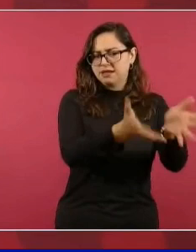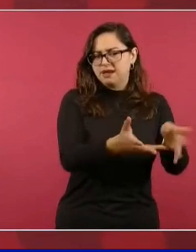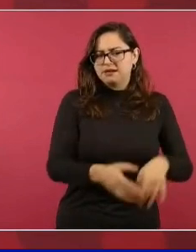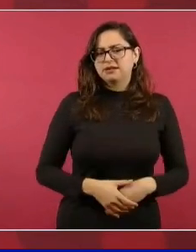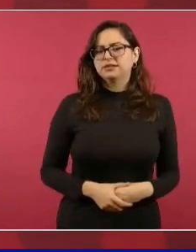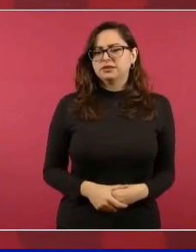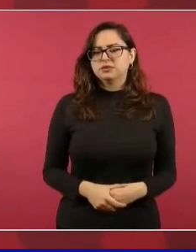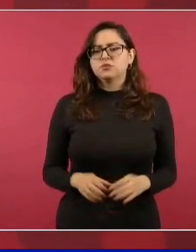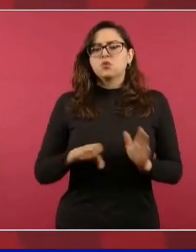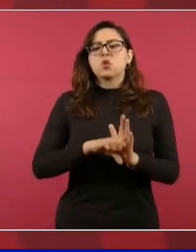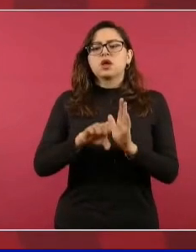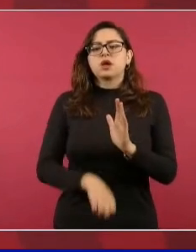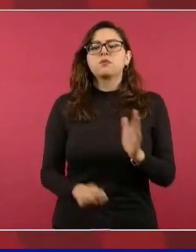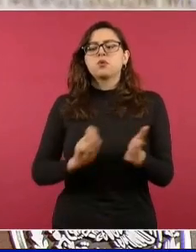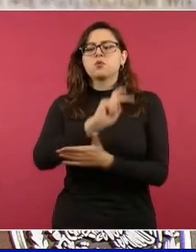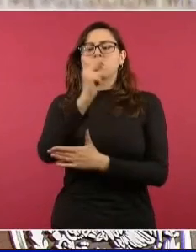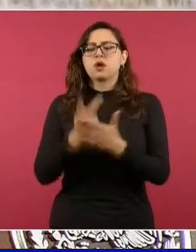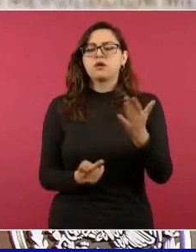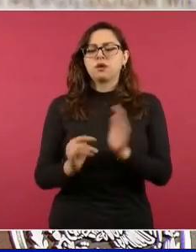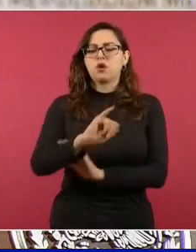Construyendo el Futuro